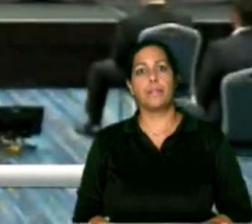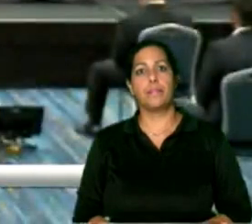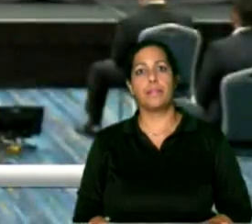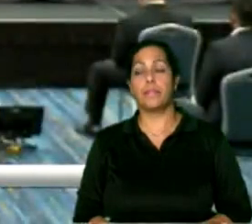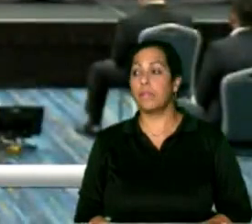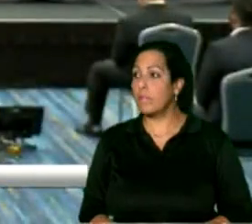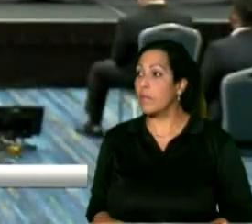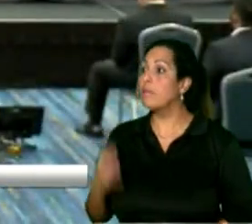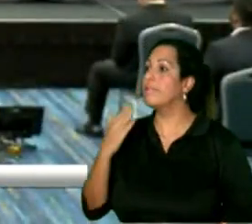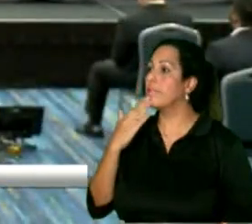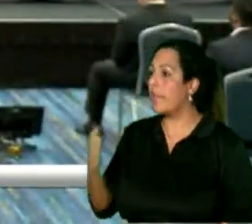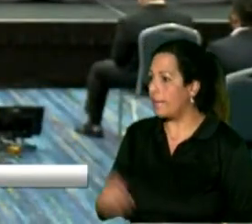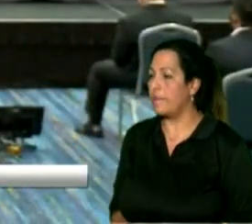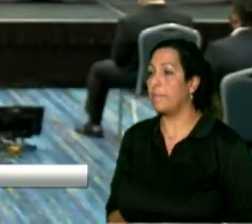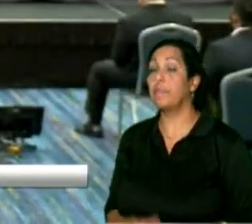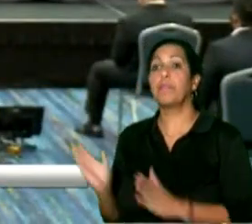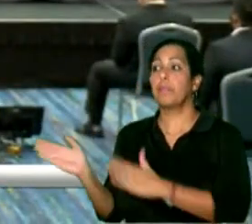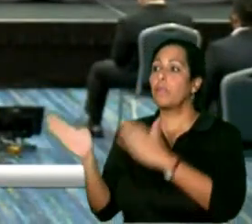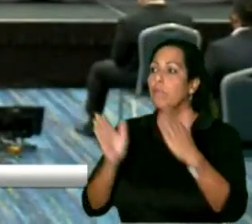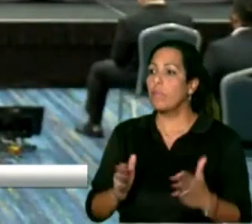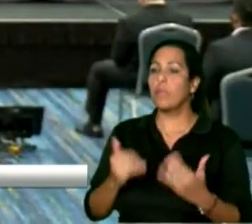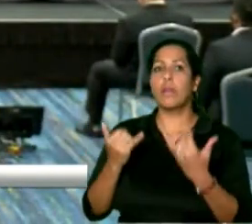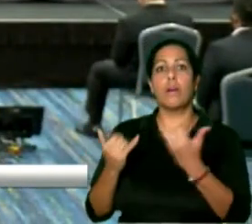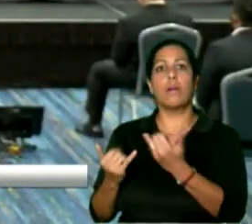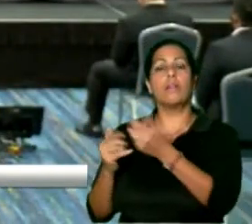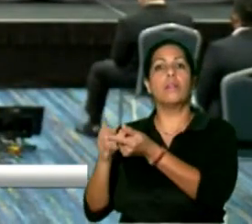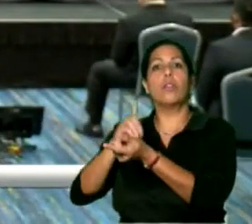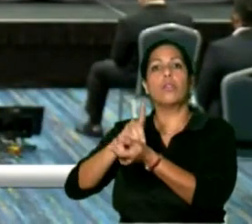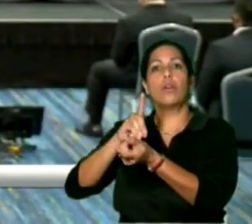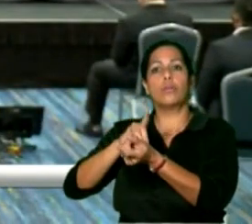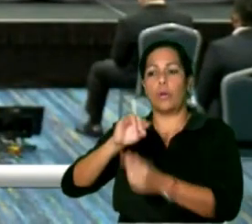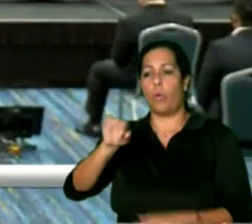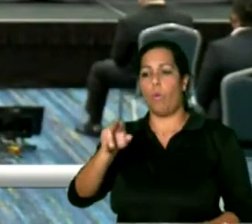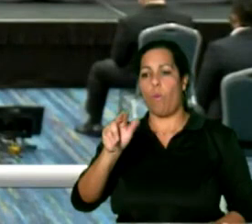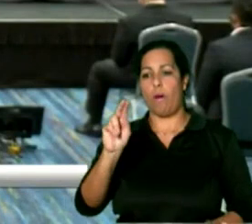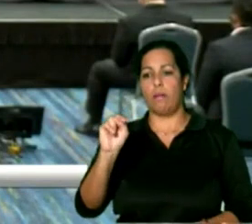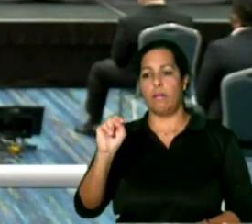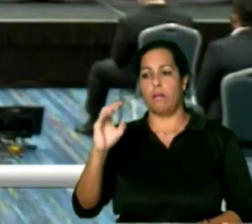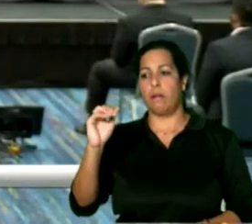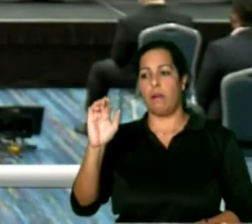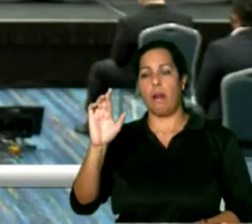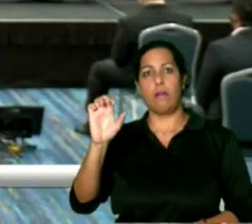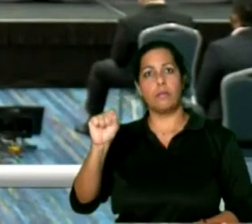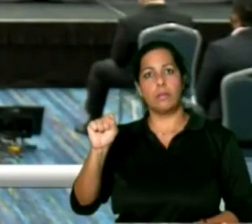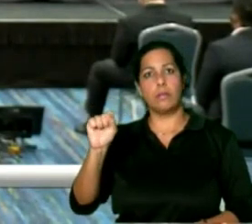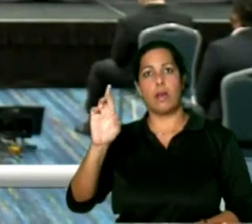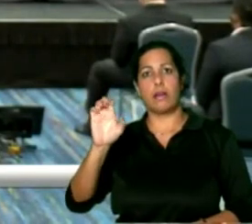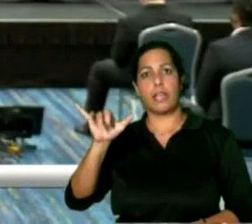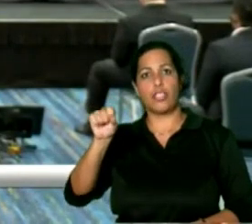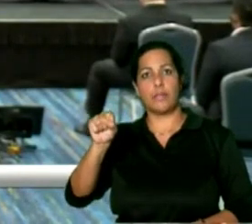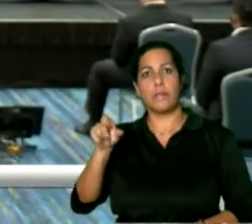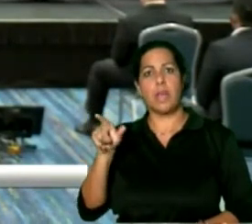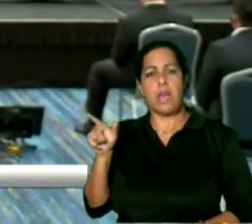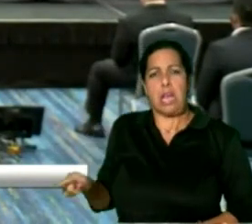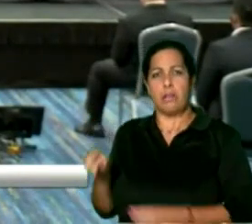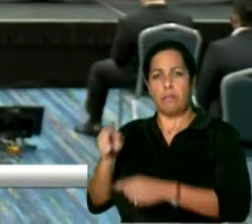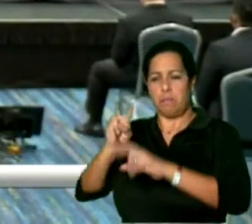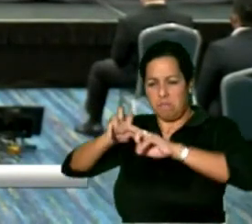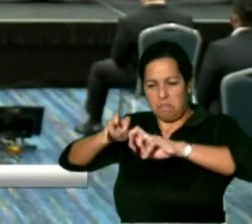Gracias. En este momento vamos a dejar con ustedes al doctor Juan Carlos Reyes, epidemiólogo del Task Force Médico. Adelante,